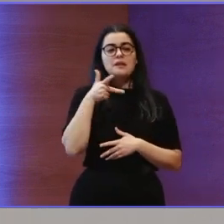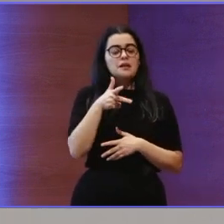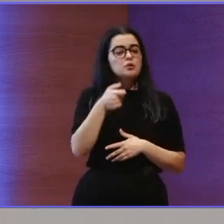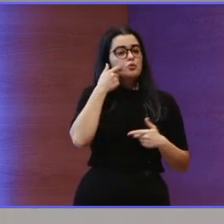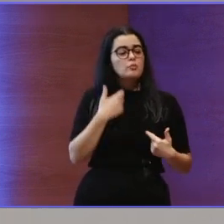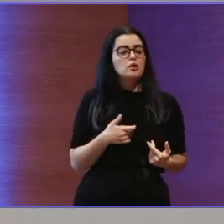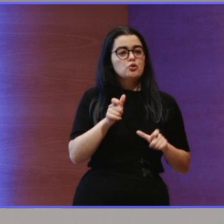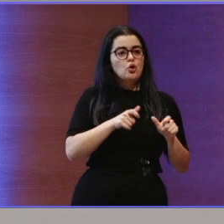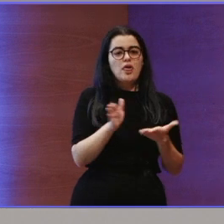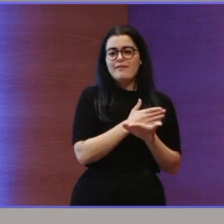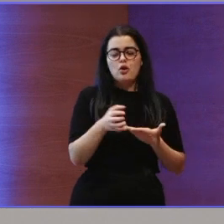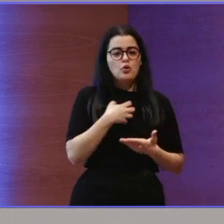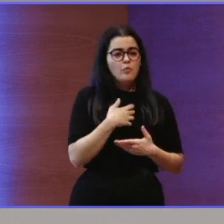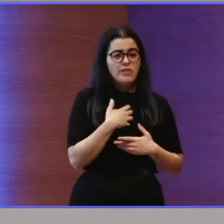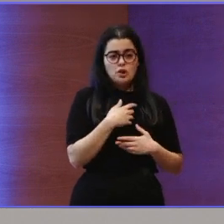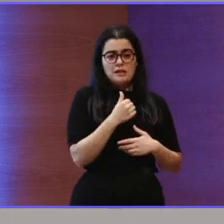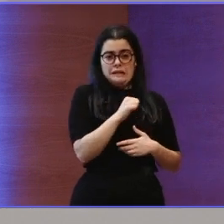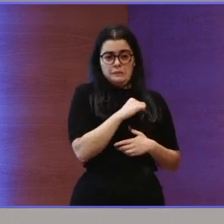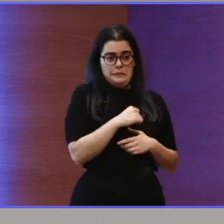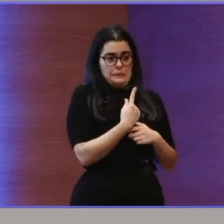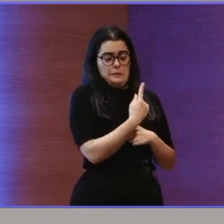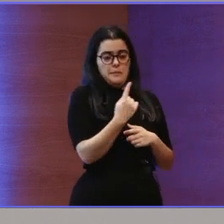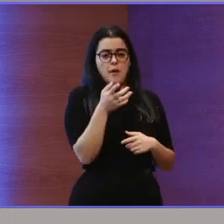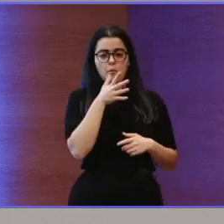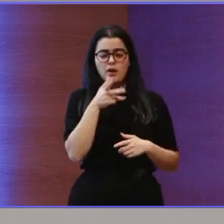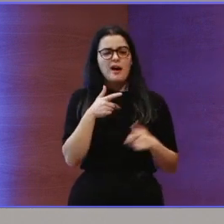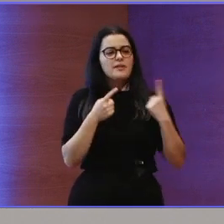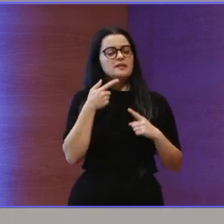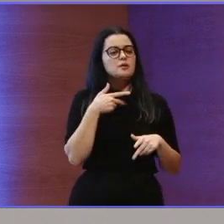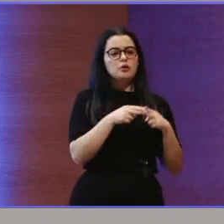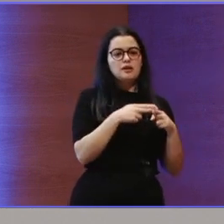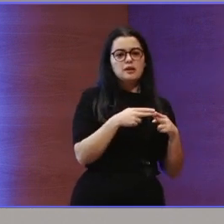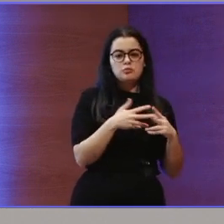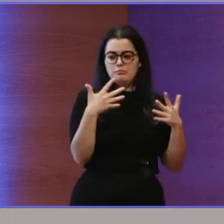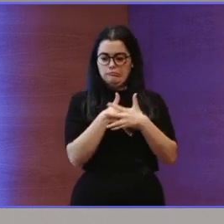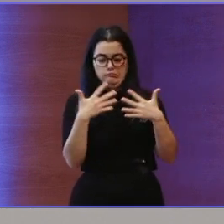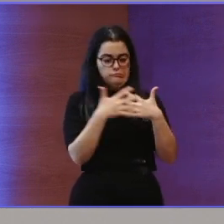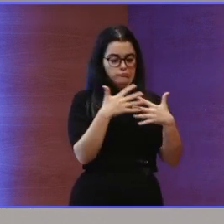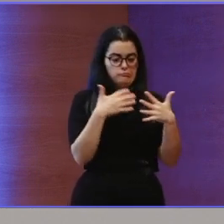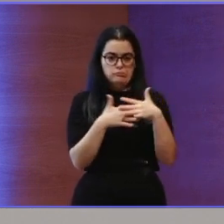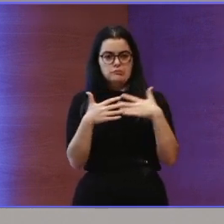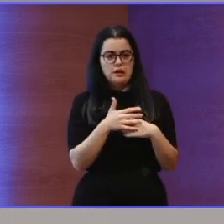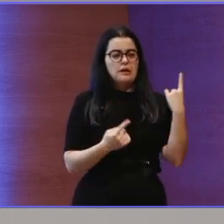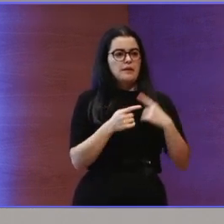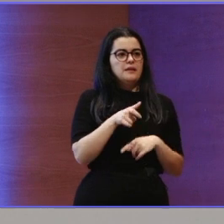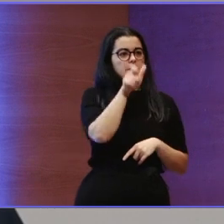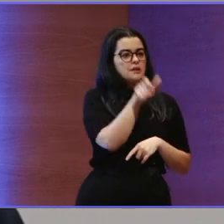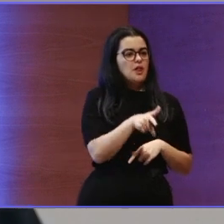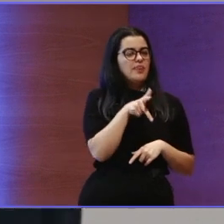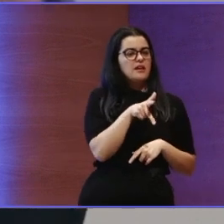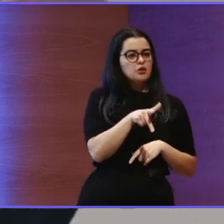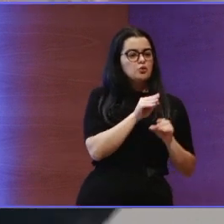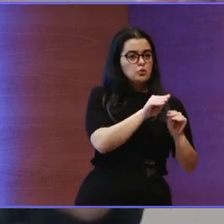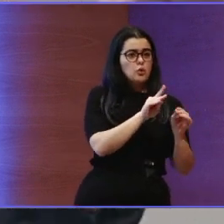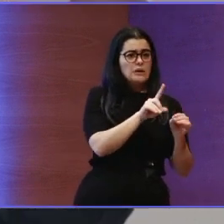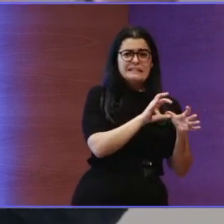interdependientes y eso en la exclusión se ve claramente no a veces las políticas colapsan Unas con otras si en en el individuo el acceso a un derecho está